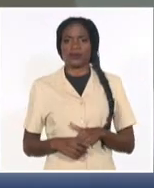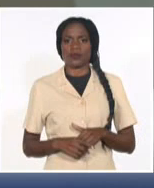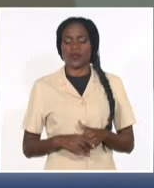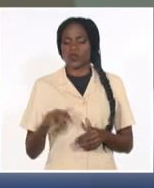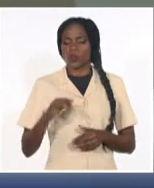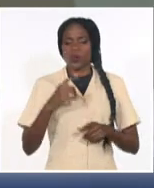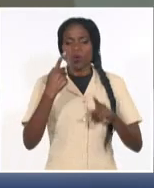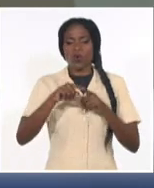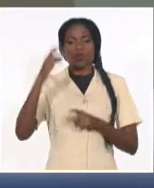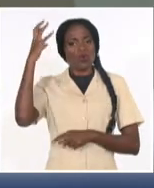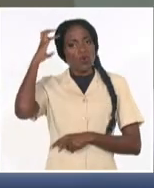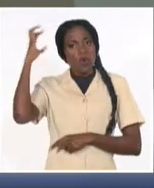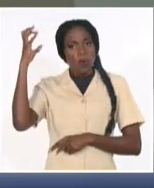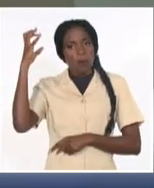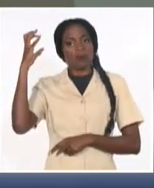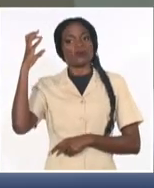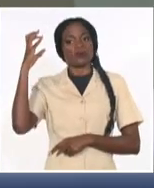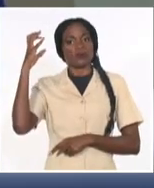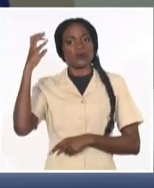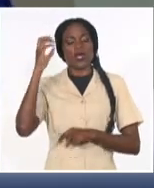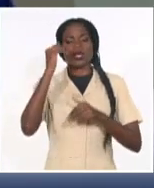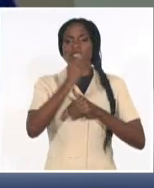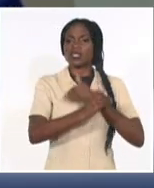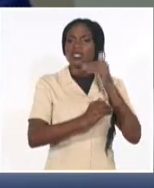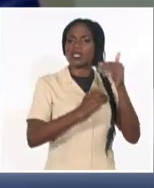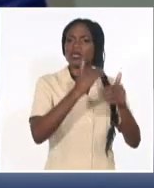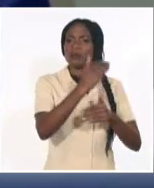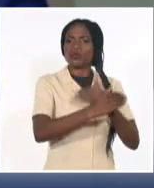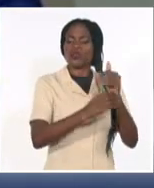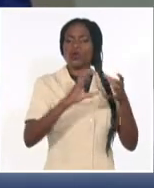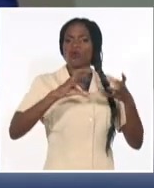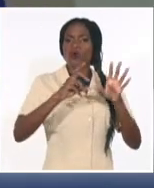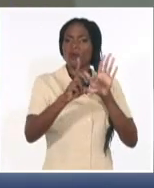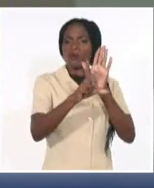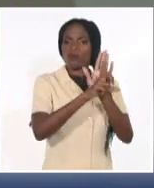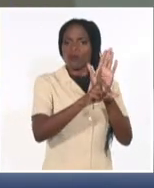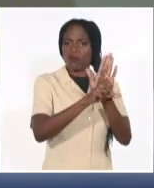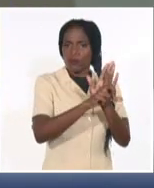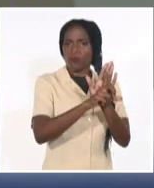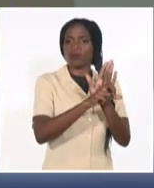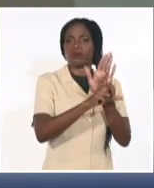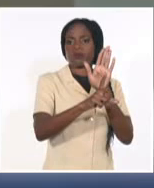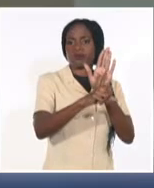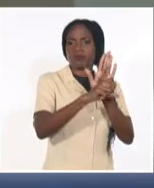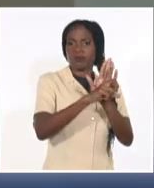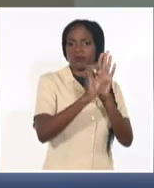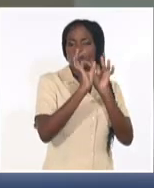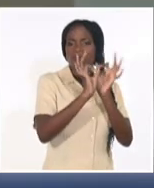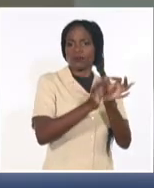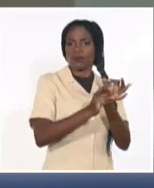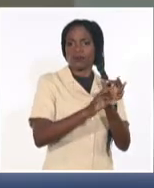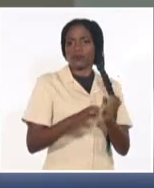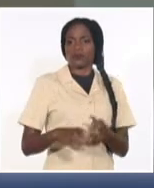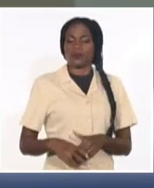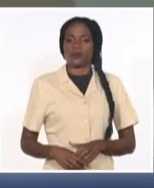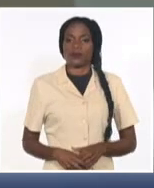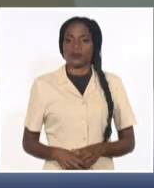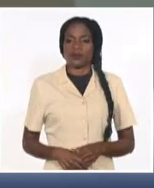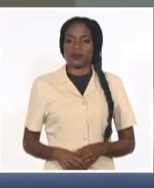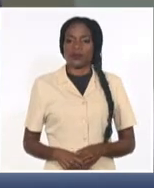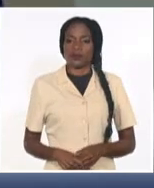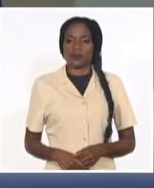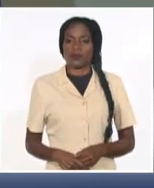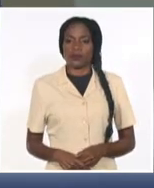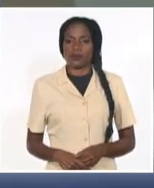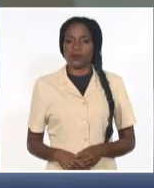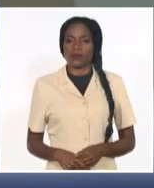del Estado, del proceso de reformas legales y adaptaciones reglamentarias que se requerirá. Si